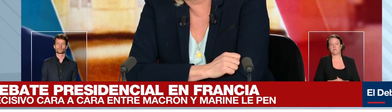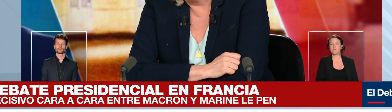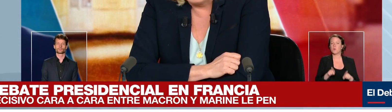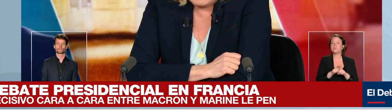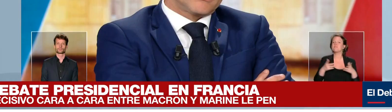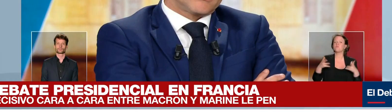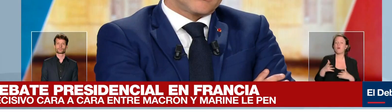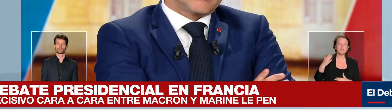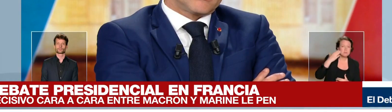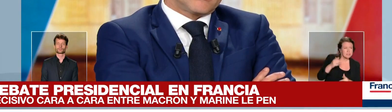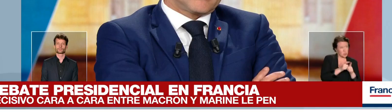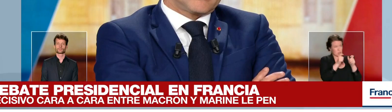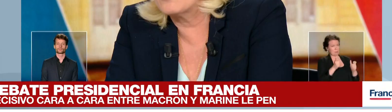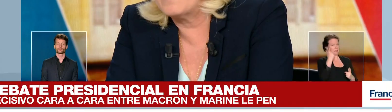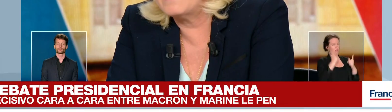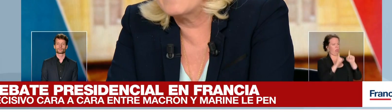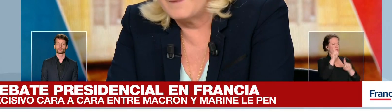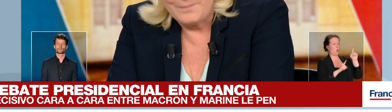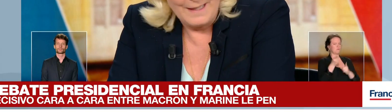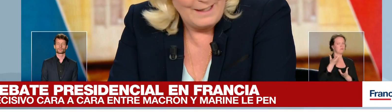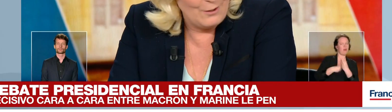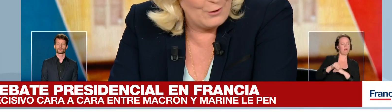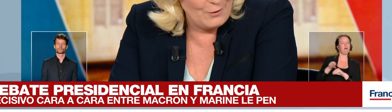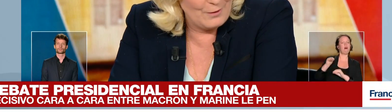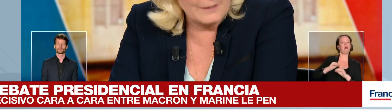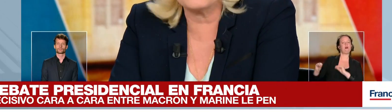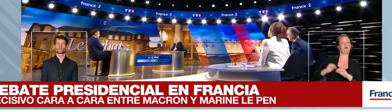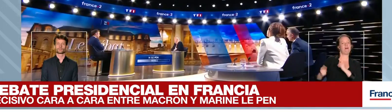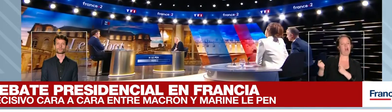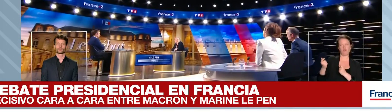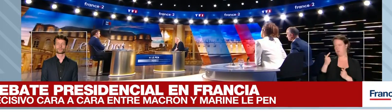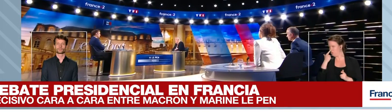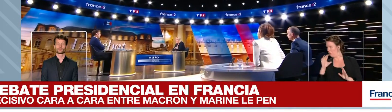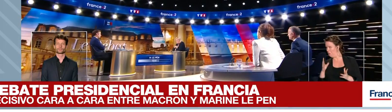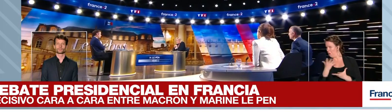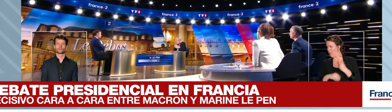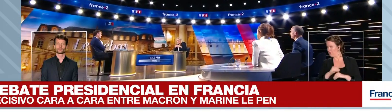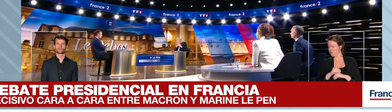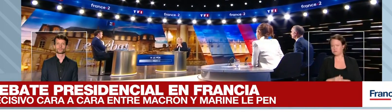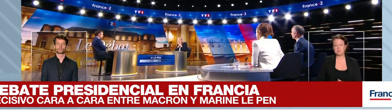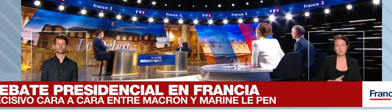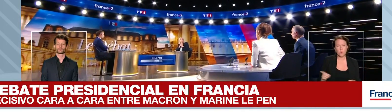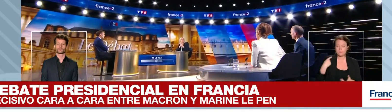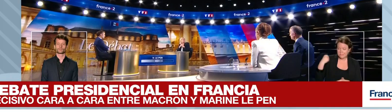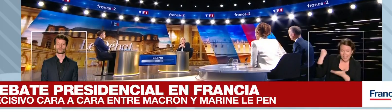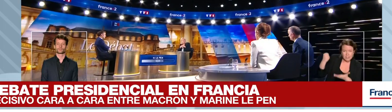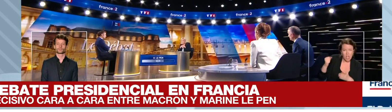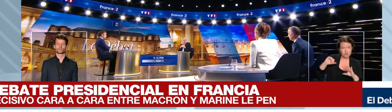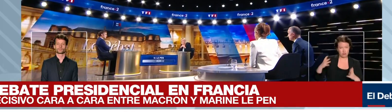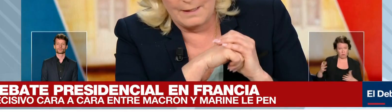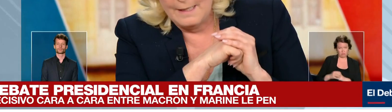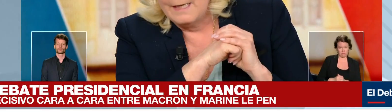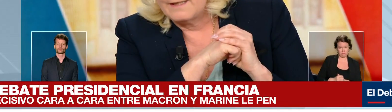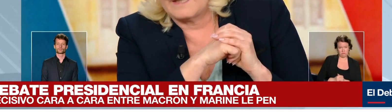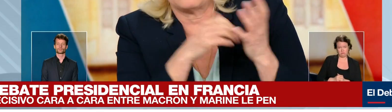sentido común de privilegiar la lucha contra la especulación, el globalismo, la transmisión a la expoliación, el